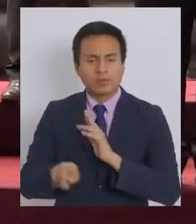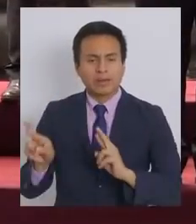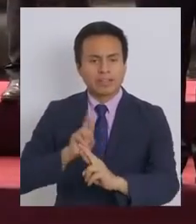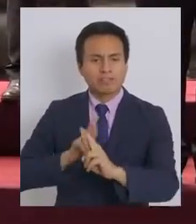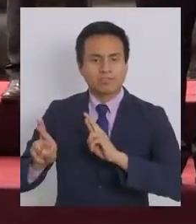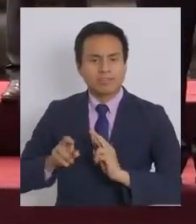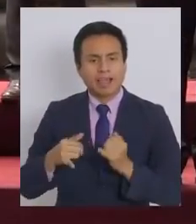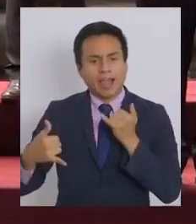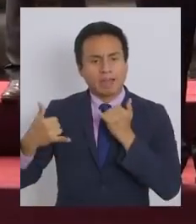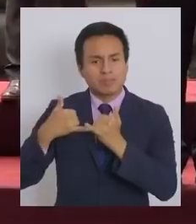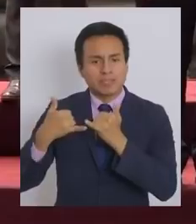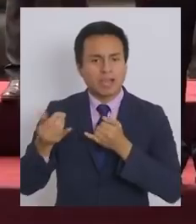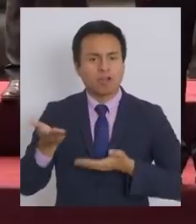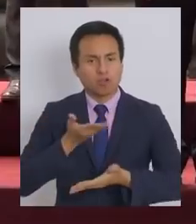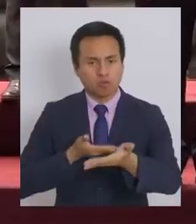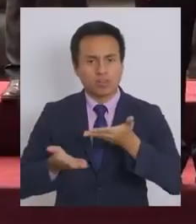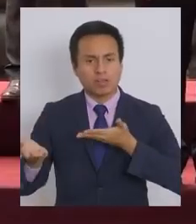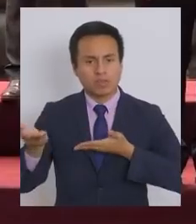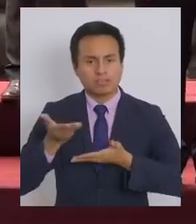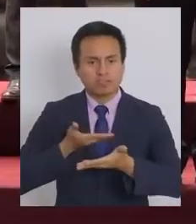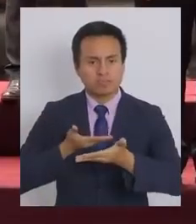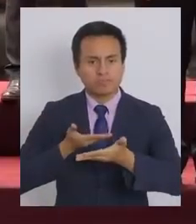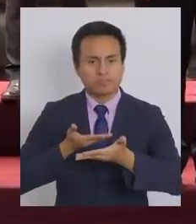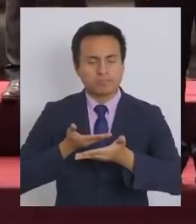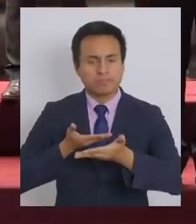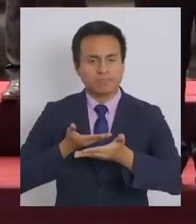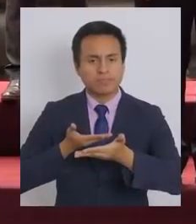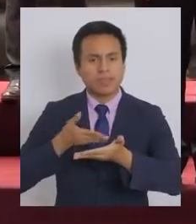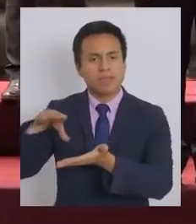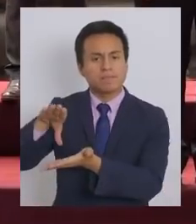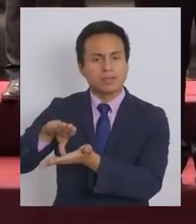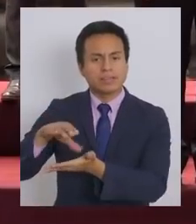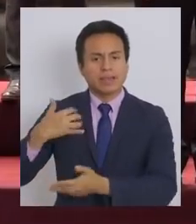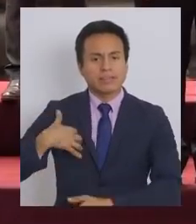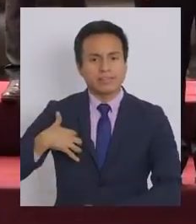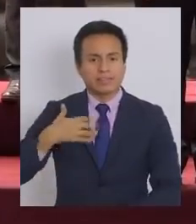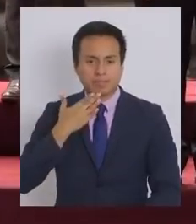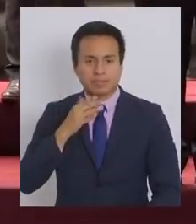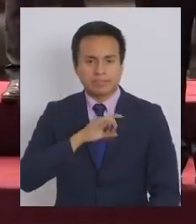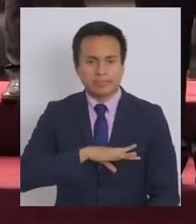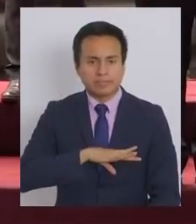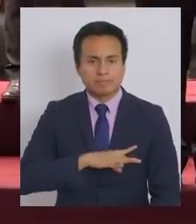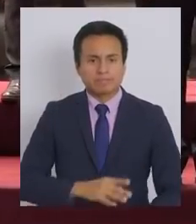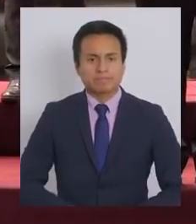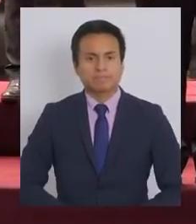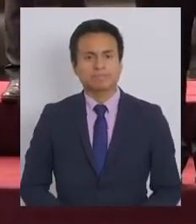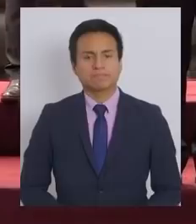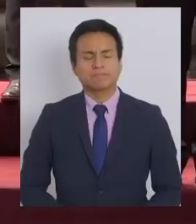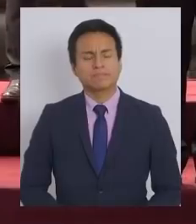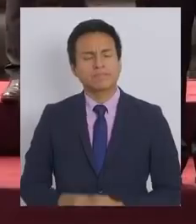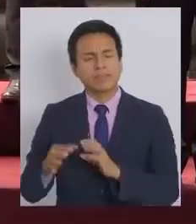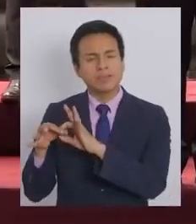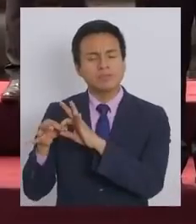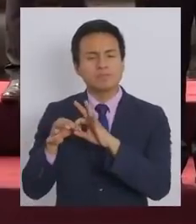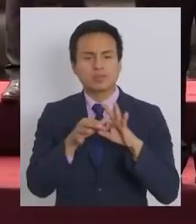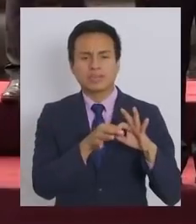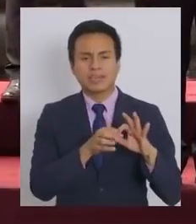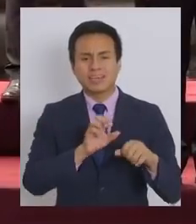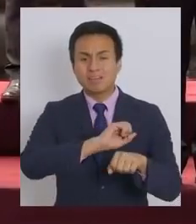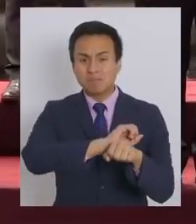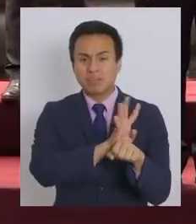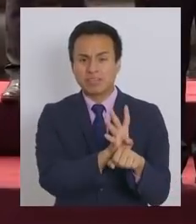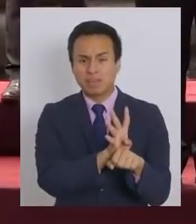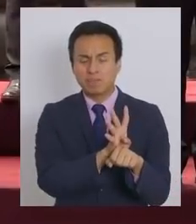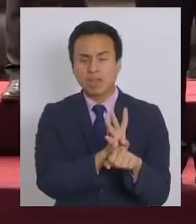de amistad y colaboración entre Argentina y Chile. Porque la pandemia